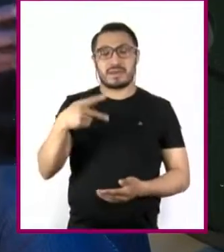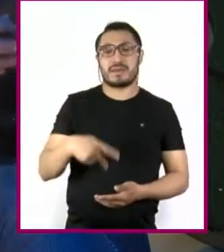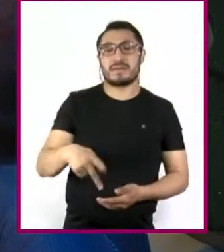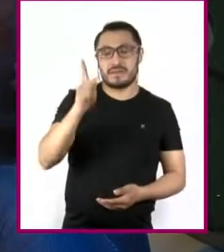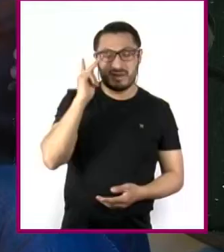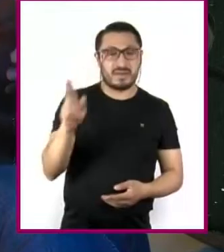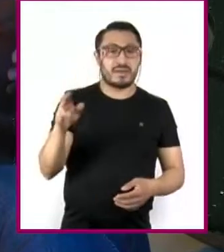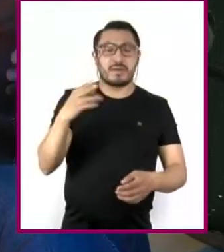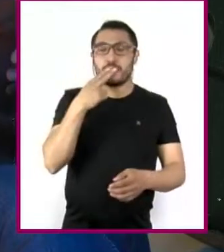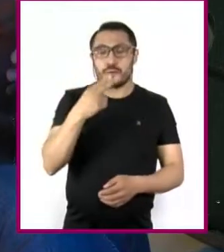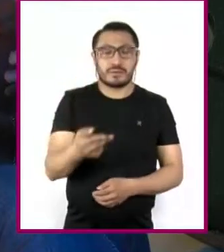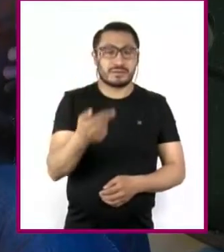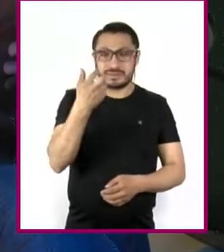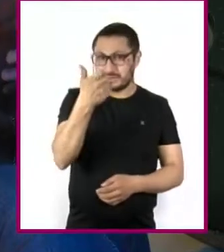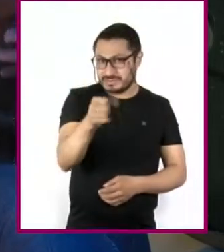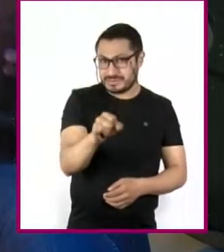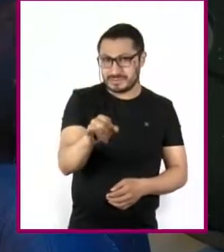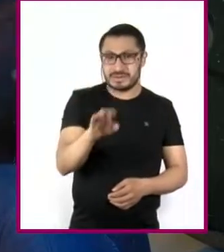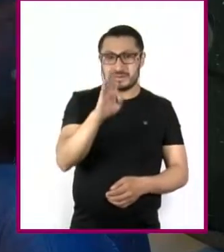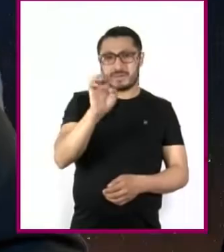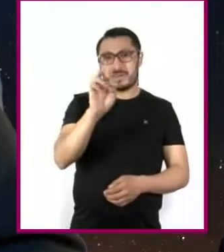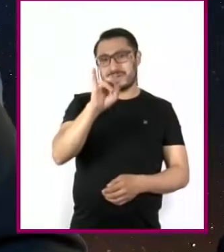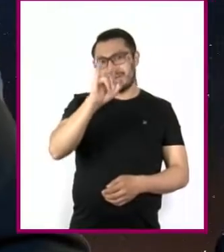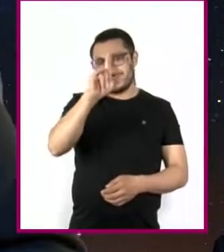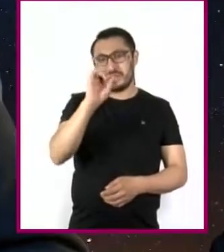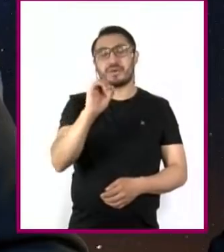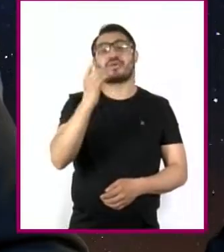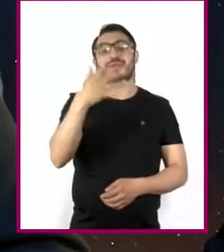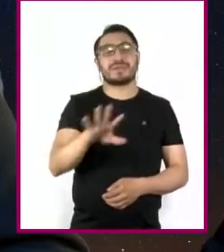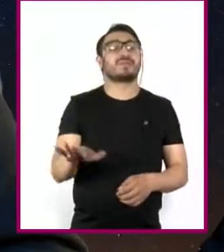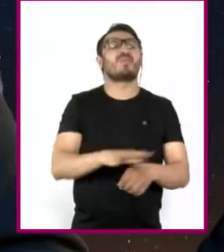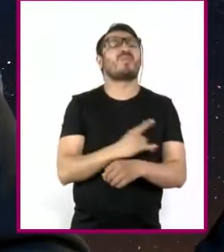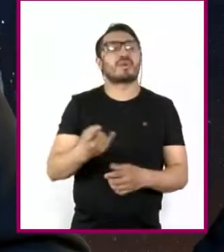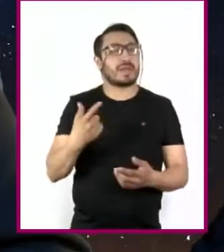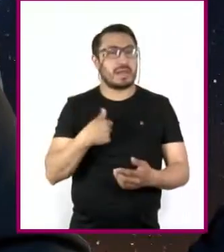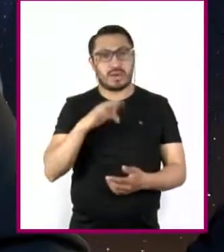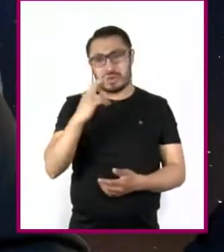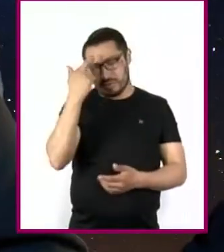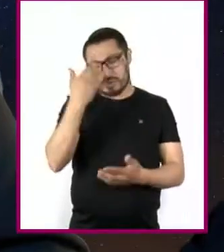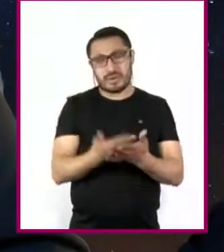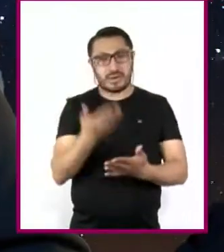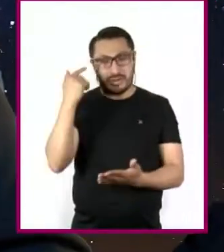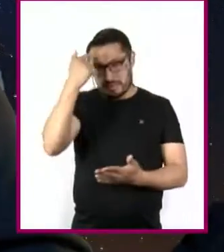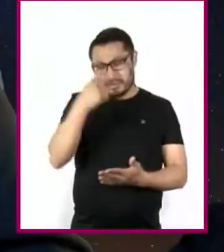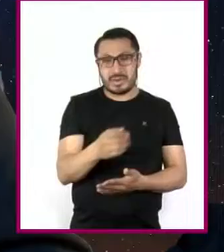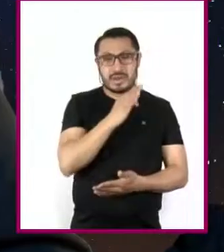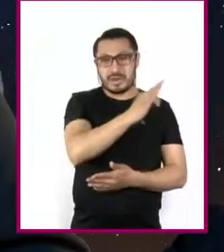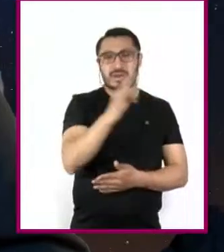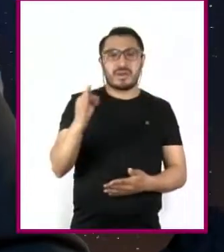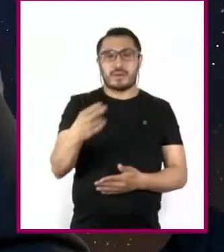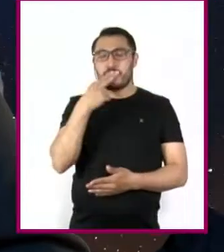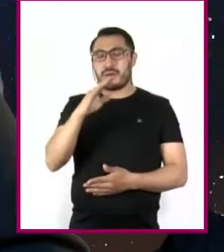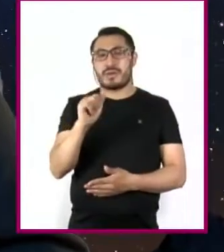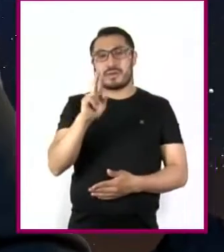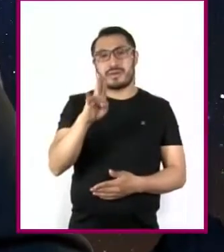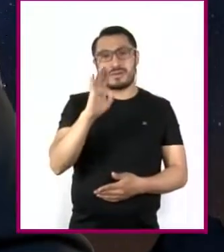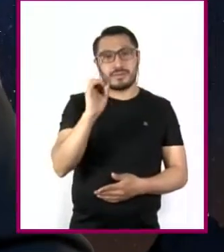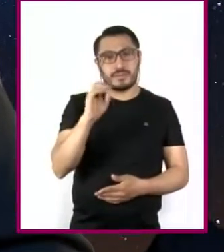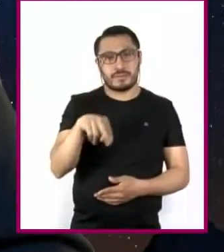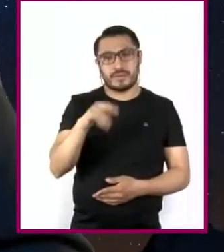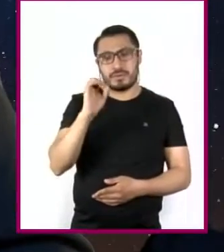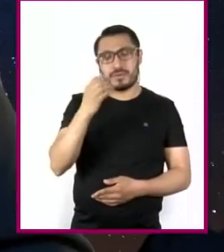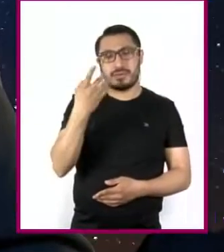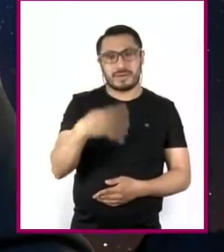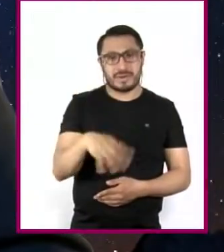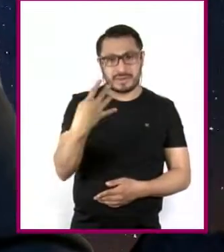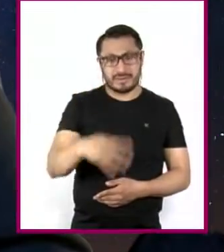¿por qué usan específicamente el berilio 10? Recuerdo haber leído que para datar también usaban el carbono 14. ¿Qué